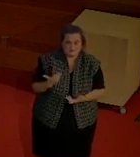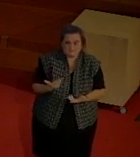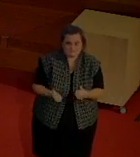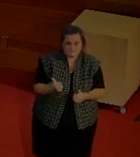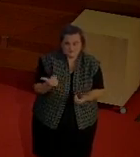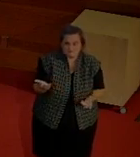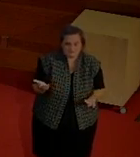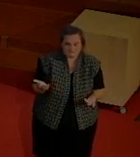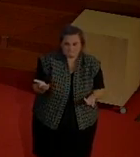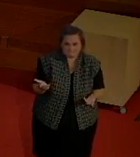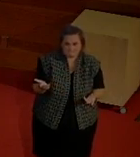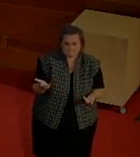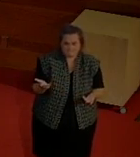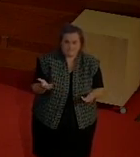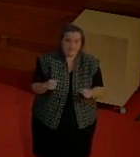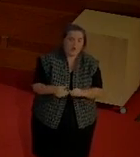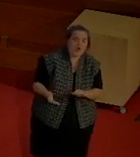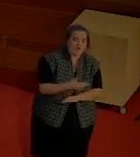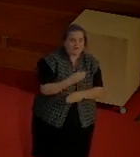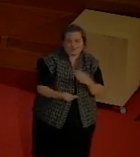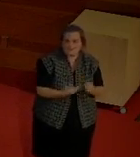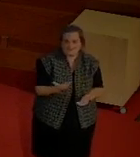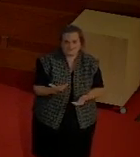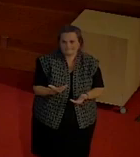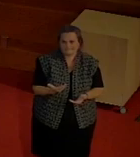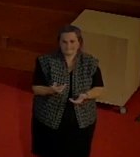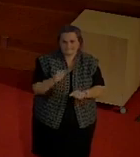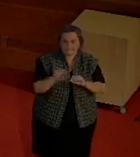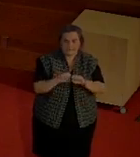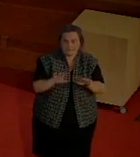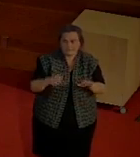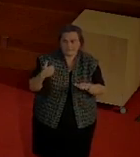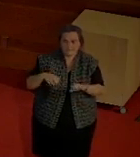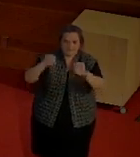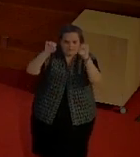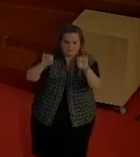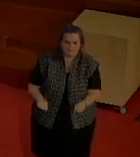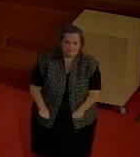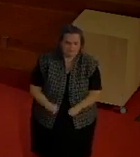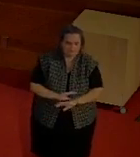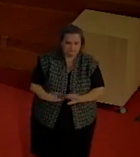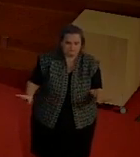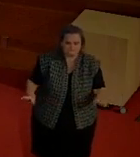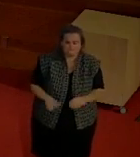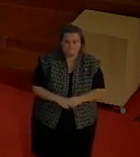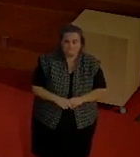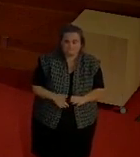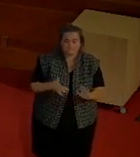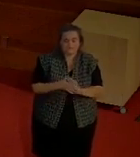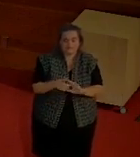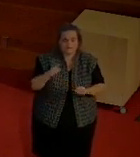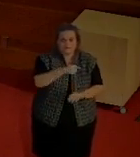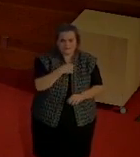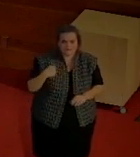comprar de la manera que lo hacía antes y con la pandemia hemos cerrado directamente con lo cual china se ha